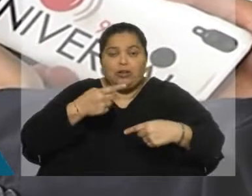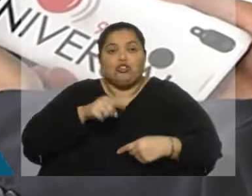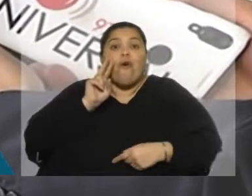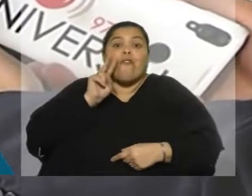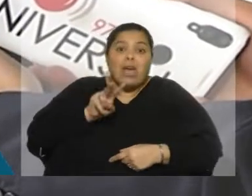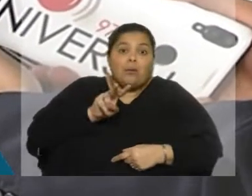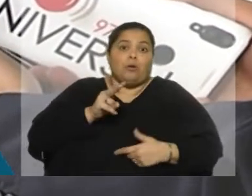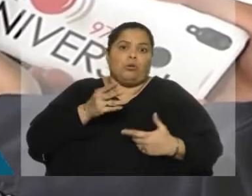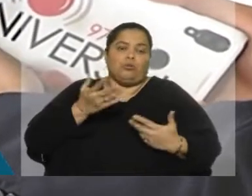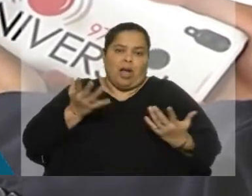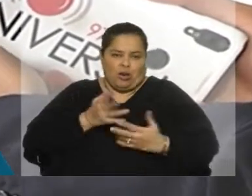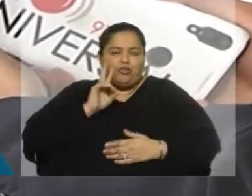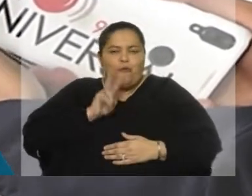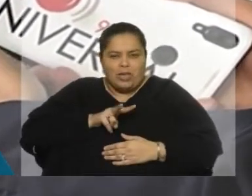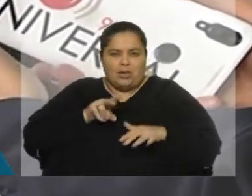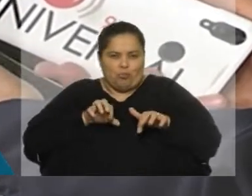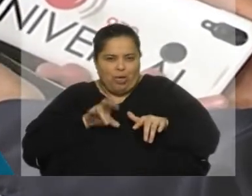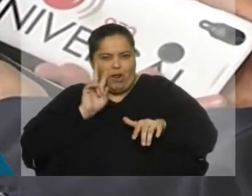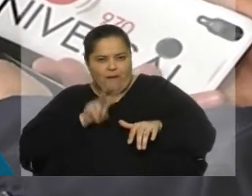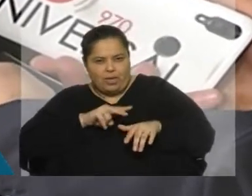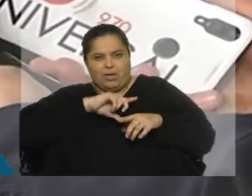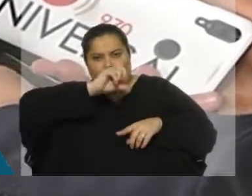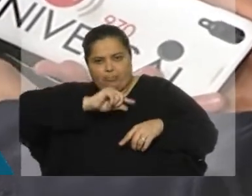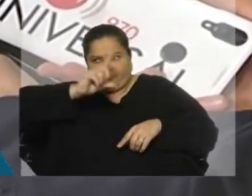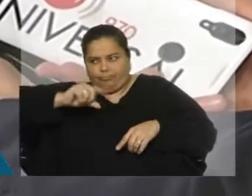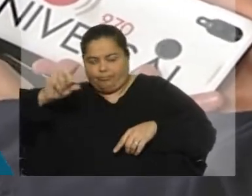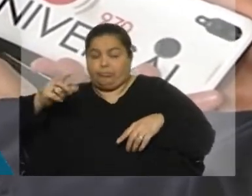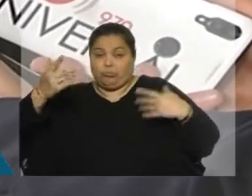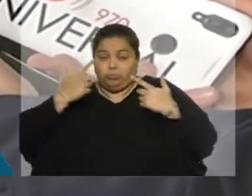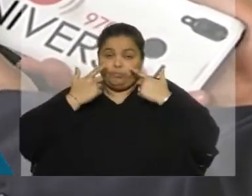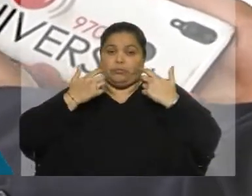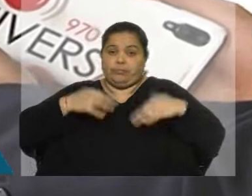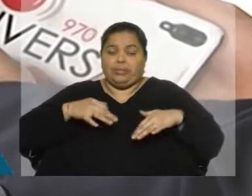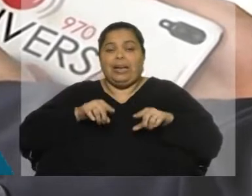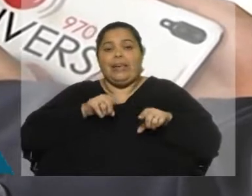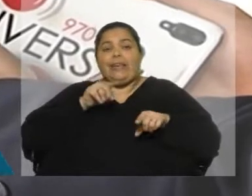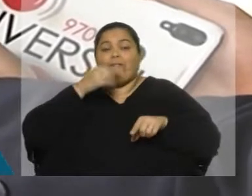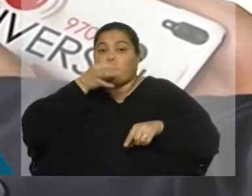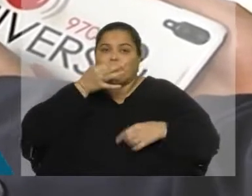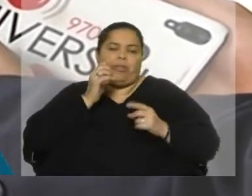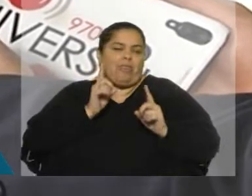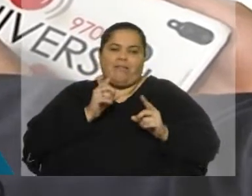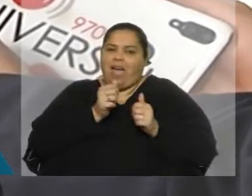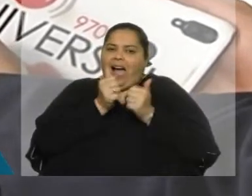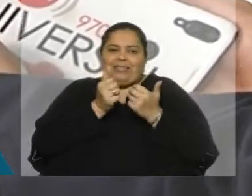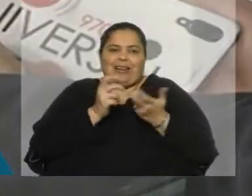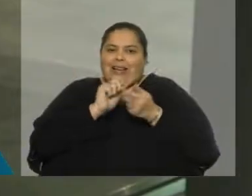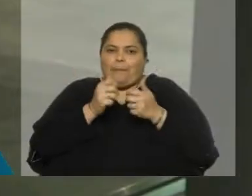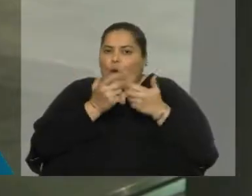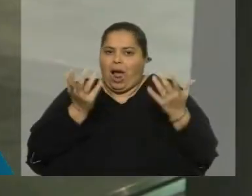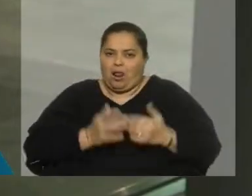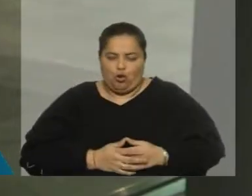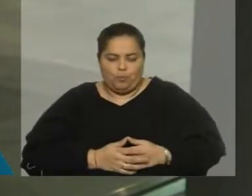que yo estuve viendo en la computadora, te das cuenta que con esa información vos tenés que hacer algo, ¿no?